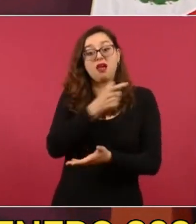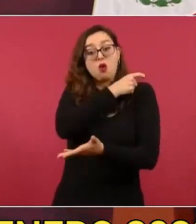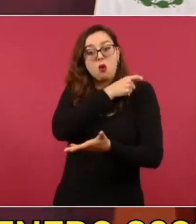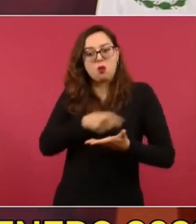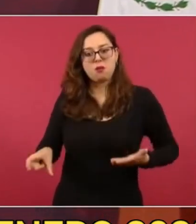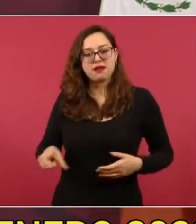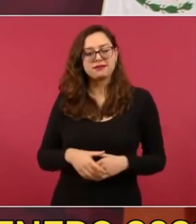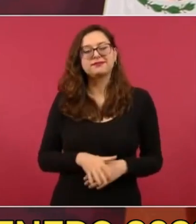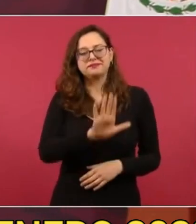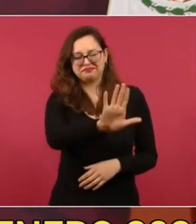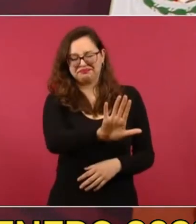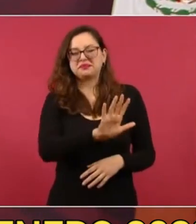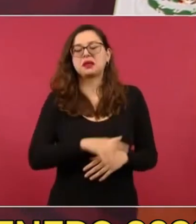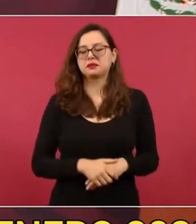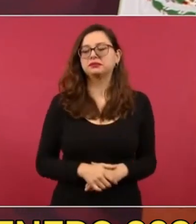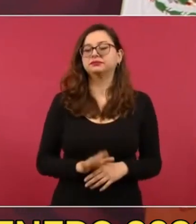mal servicio,